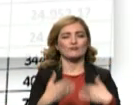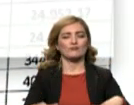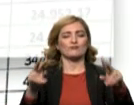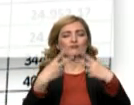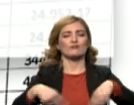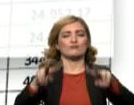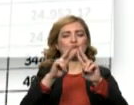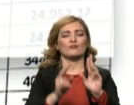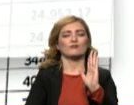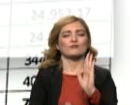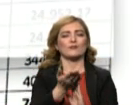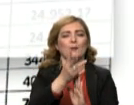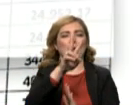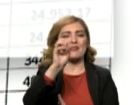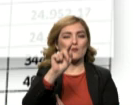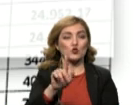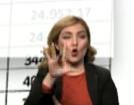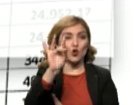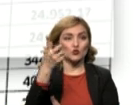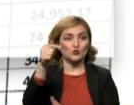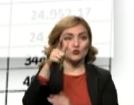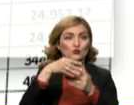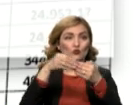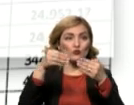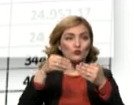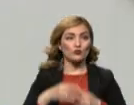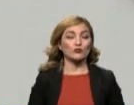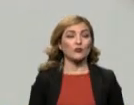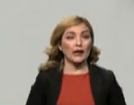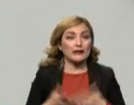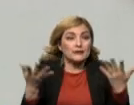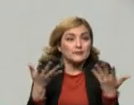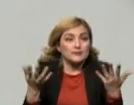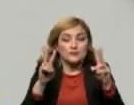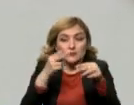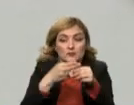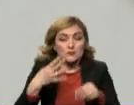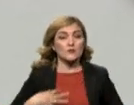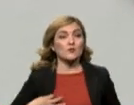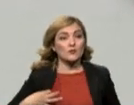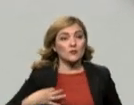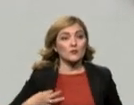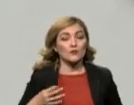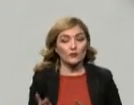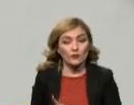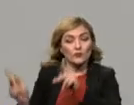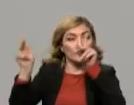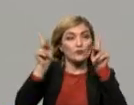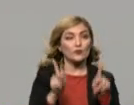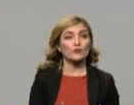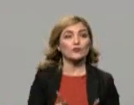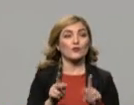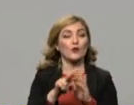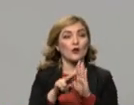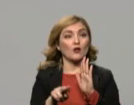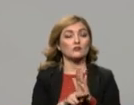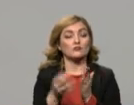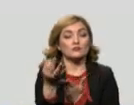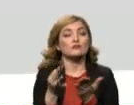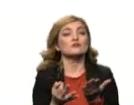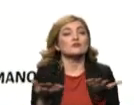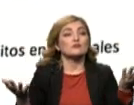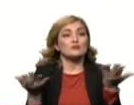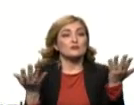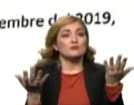a los 20.8 millones de dólares. A través de las llamadas renuncias voluntarias planificadas, el requerimiento